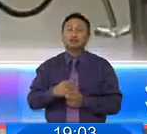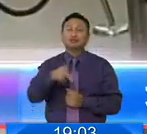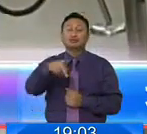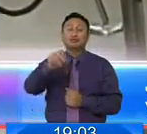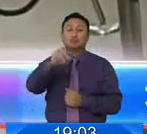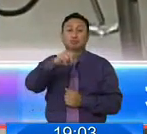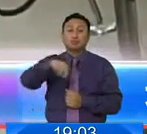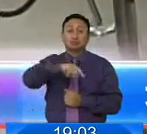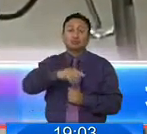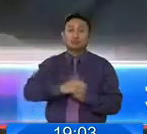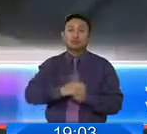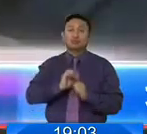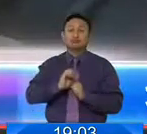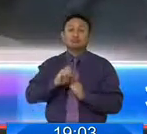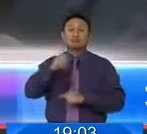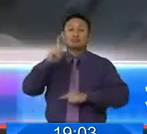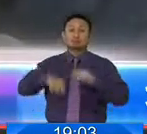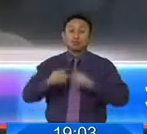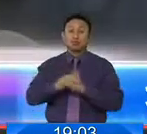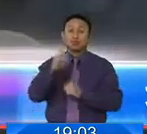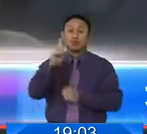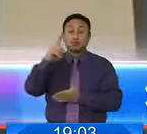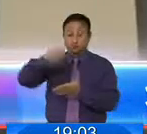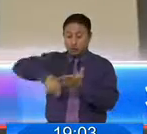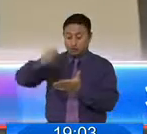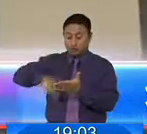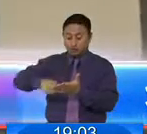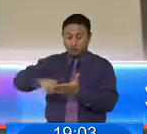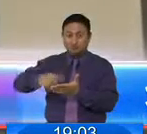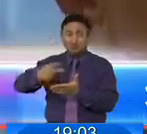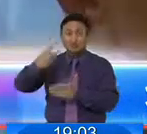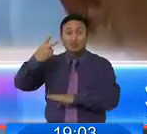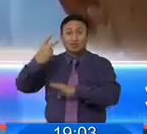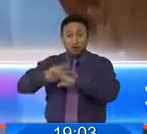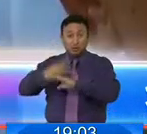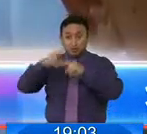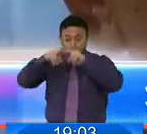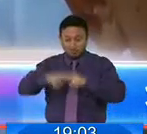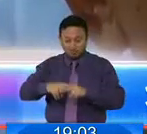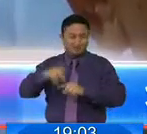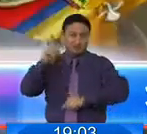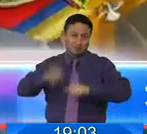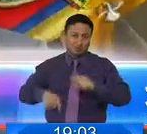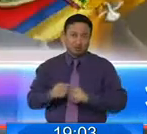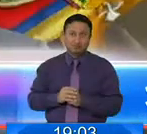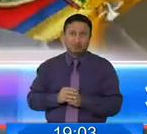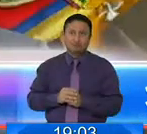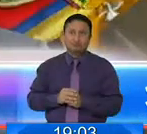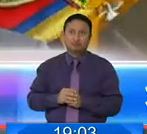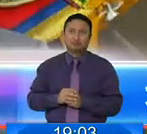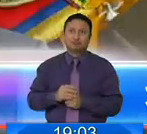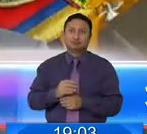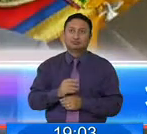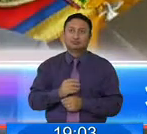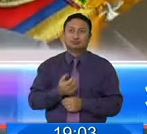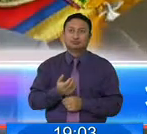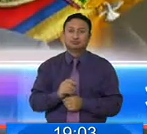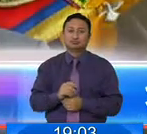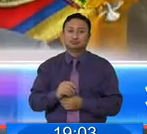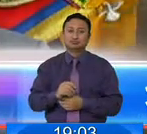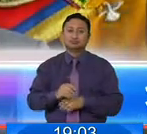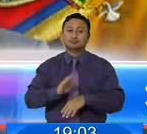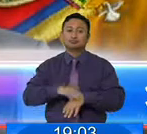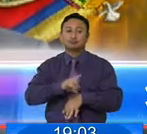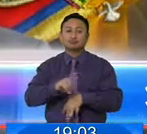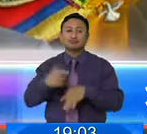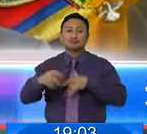de efectuar 2 acciones de control al mismo objeto, ellos se curarán en sano. Por prescribir las acciones de